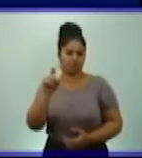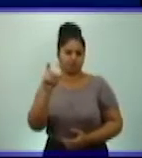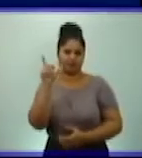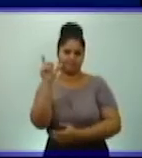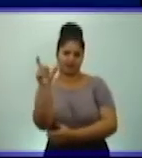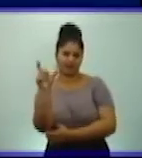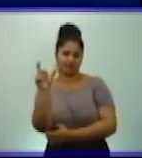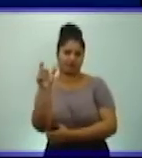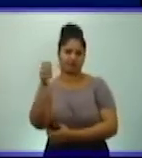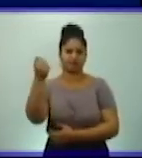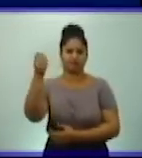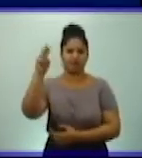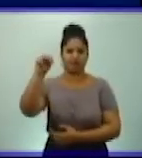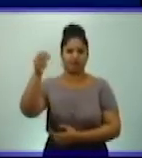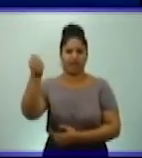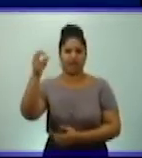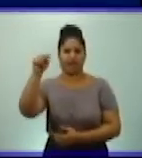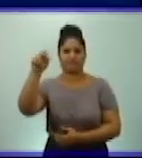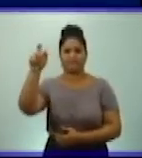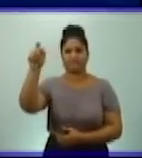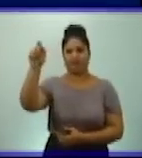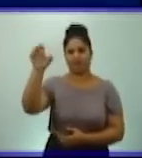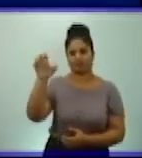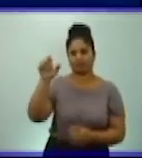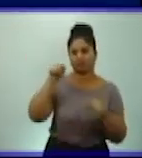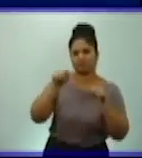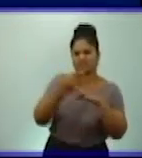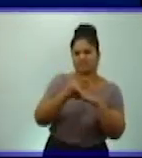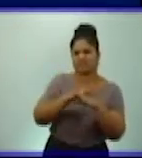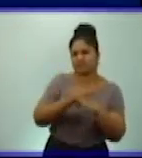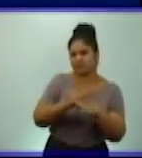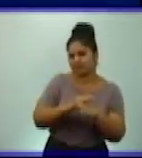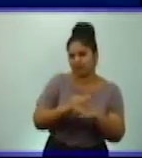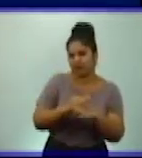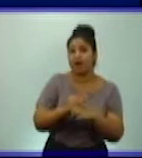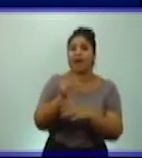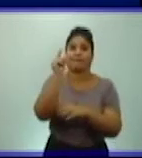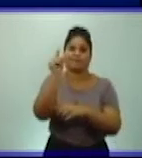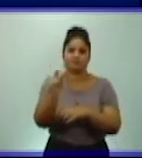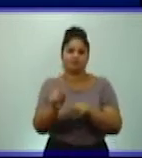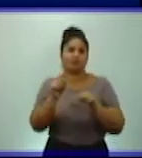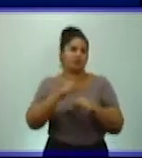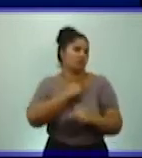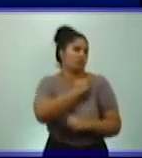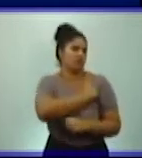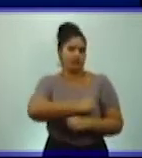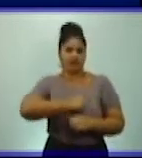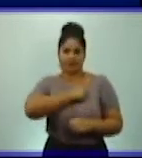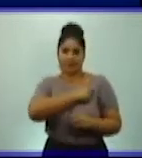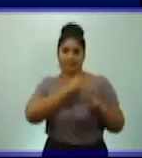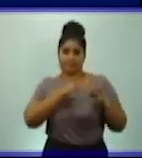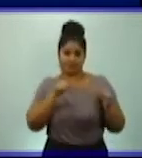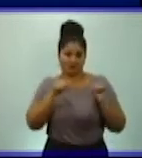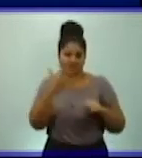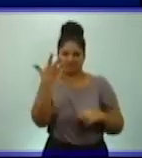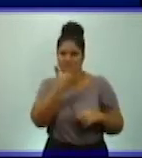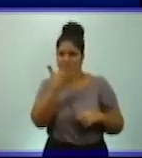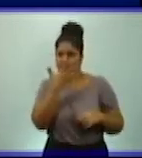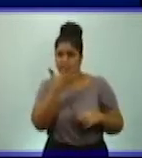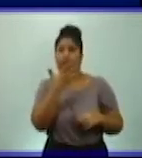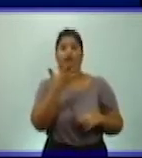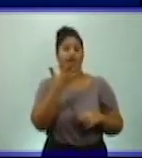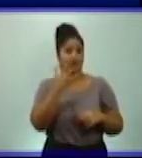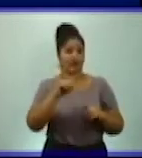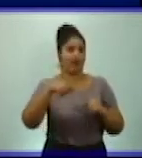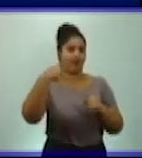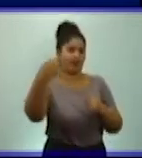sentimientos. Ahora bien, tenemos la expresión el corazón deshecho destilaba.